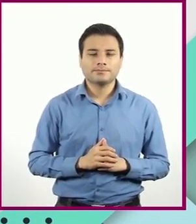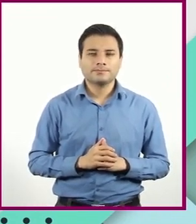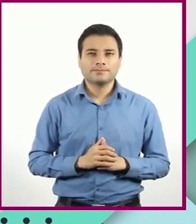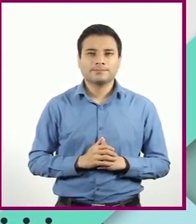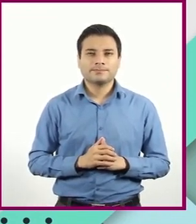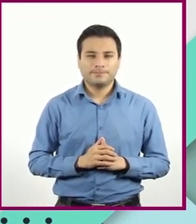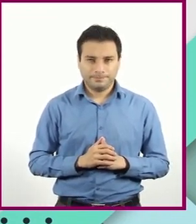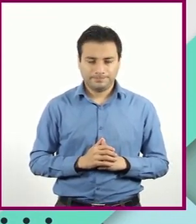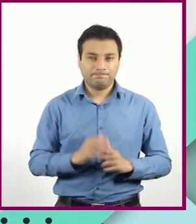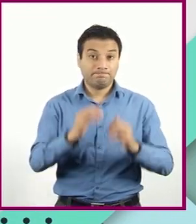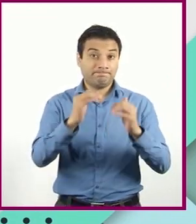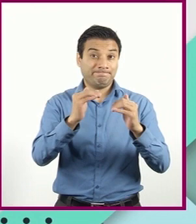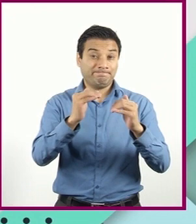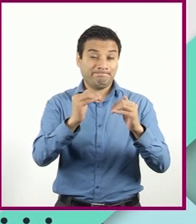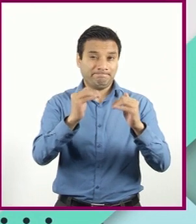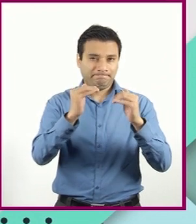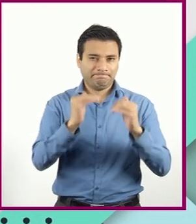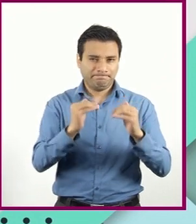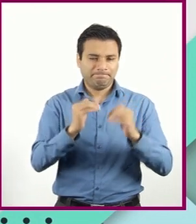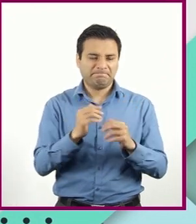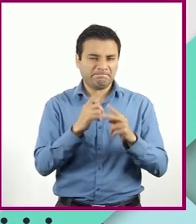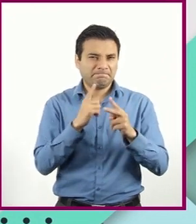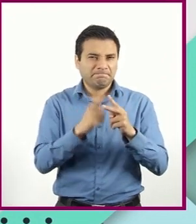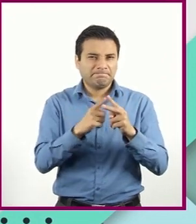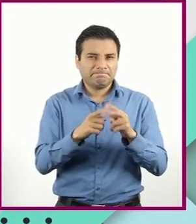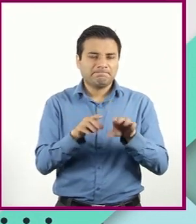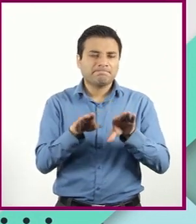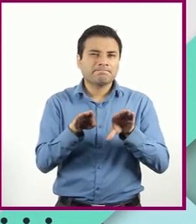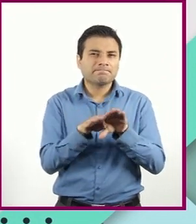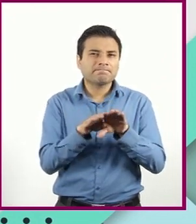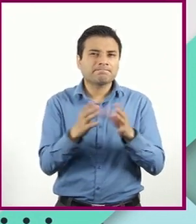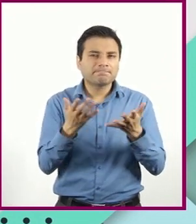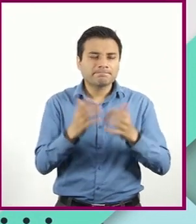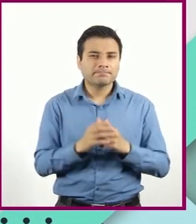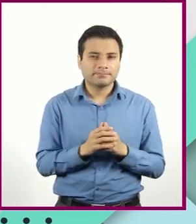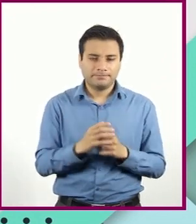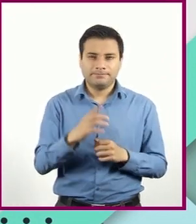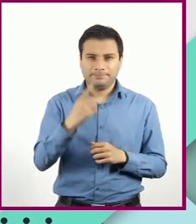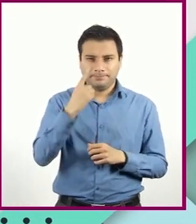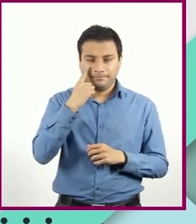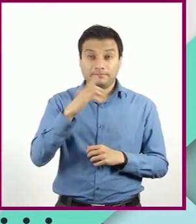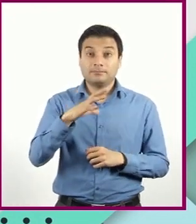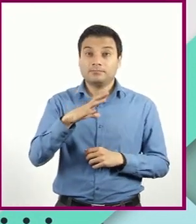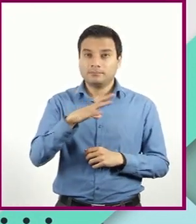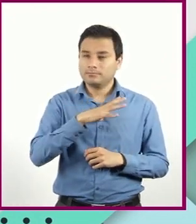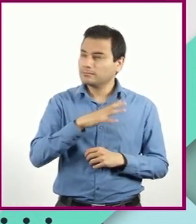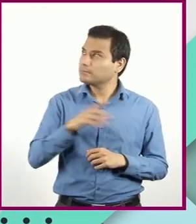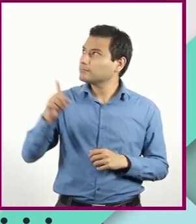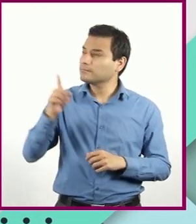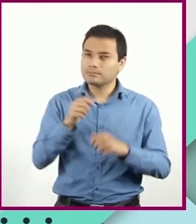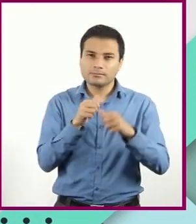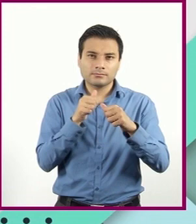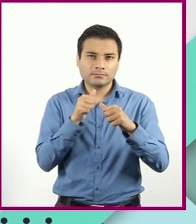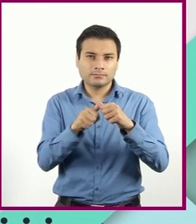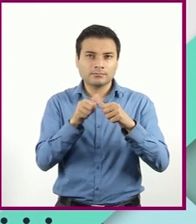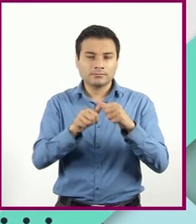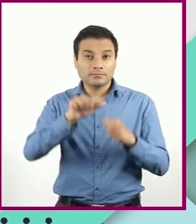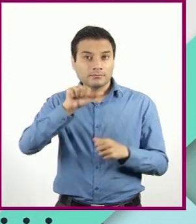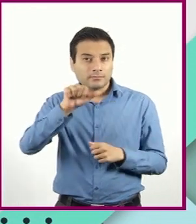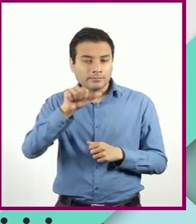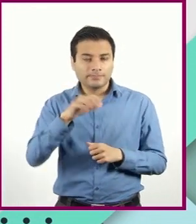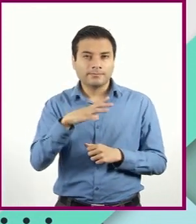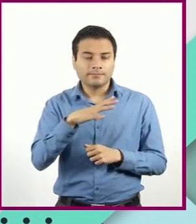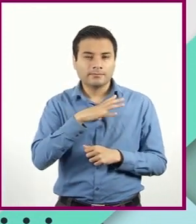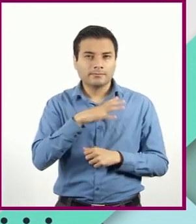Al escribir el planteamiento para calcular el área, notamos que tenemos una incógnita en el segundo miembro de la